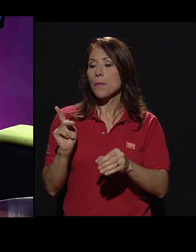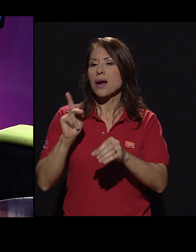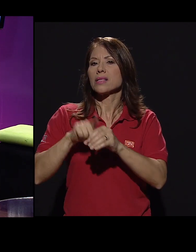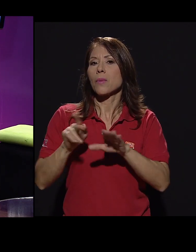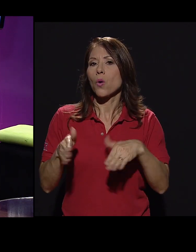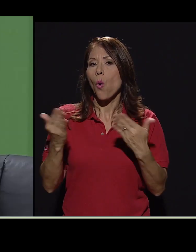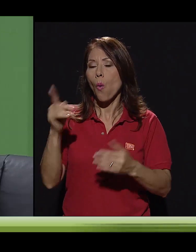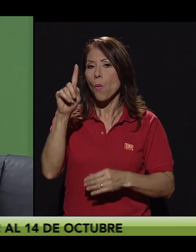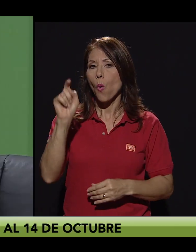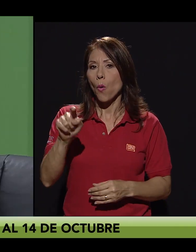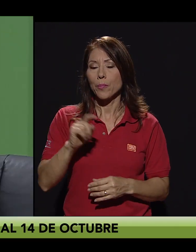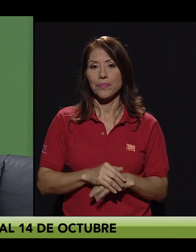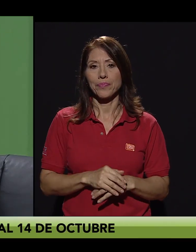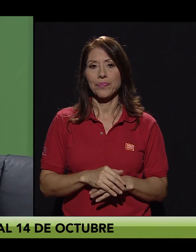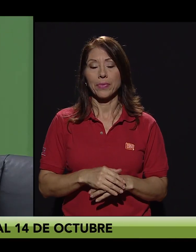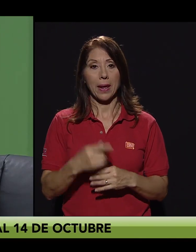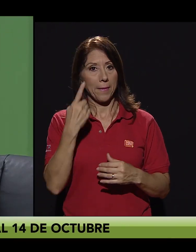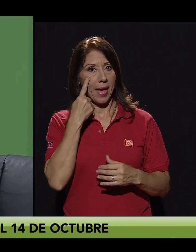Puede participar?